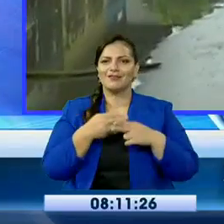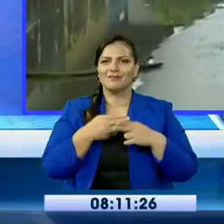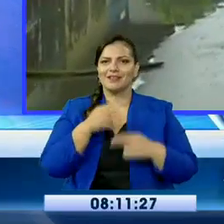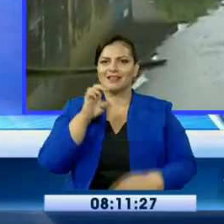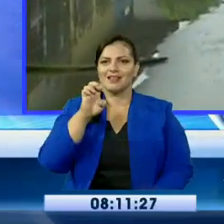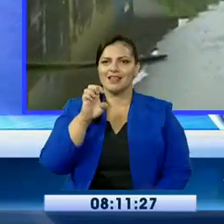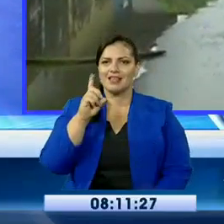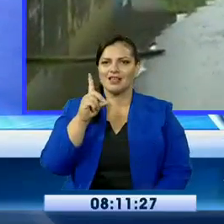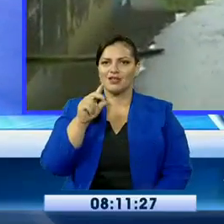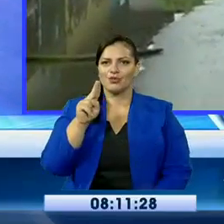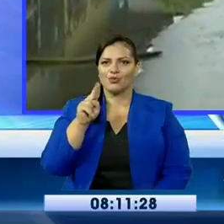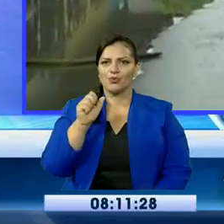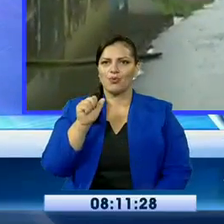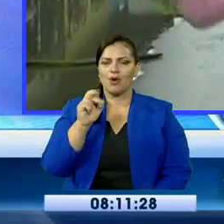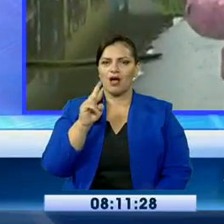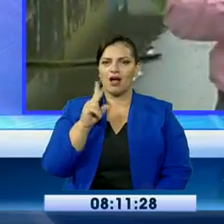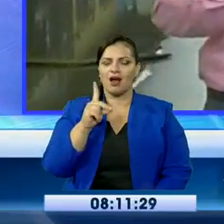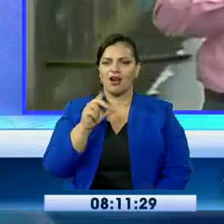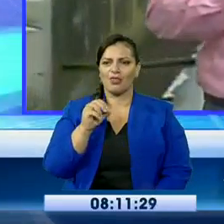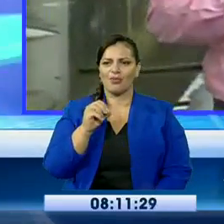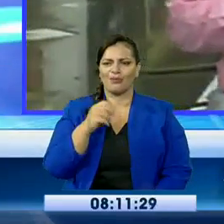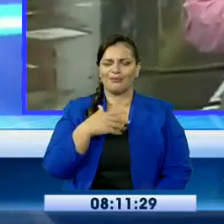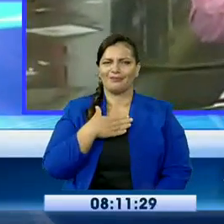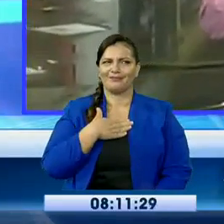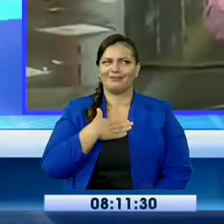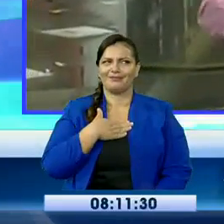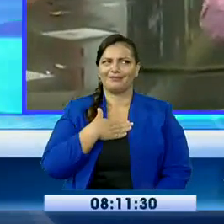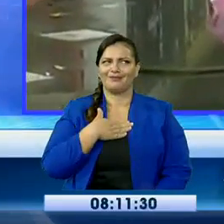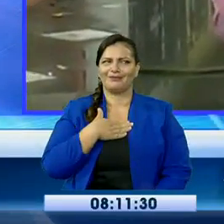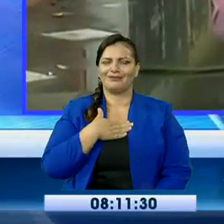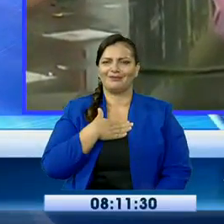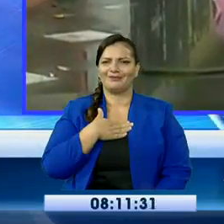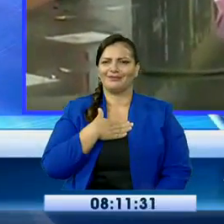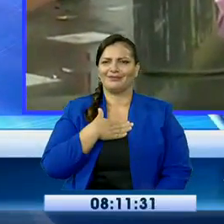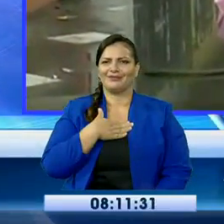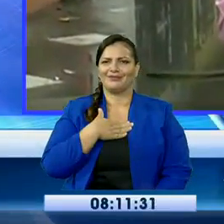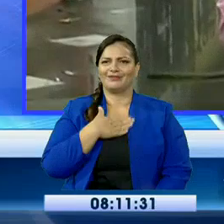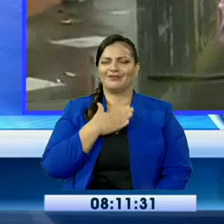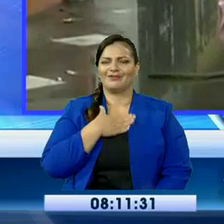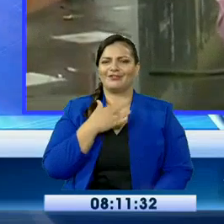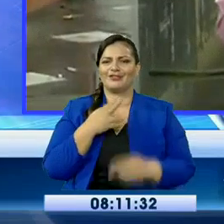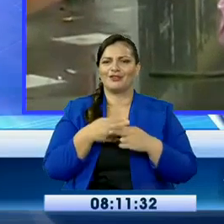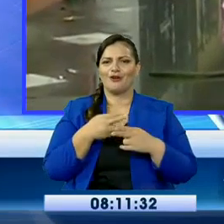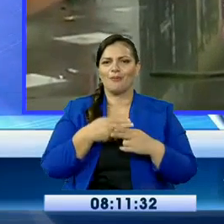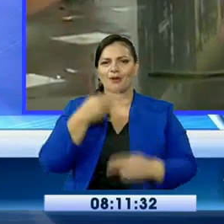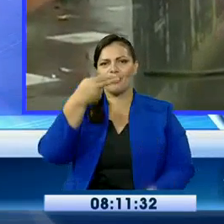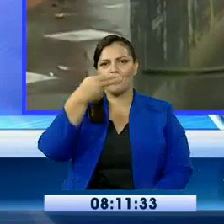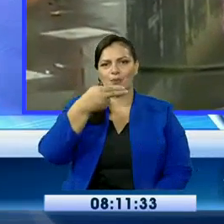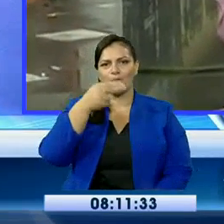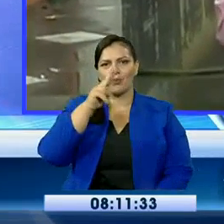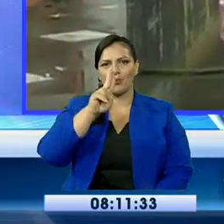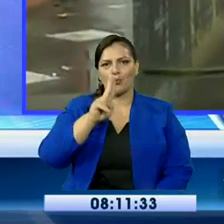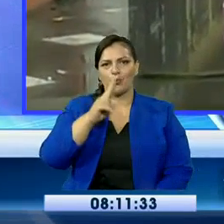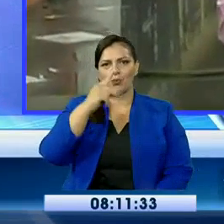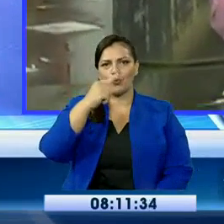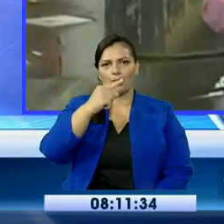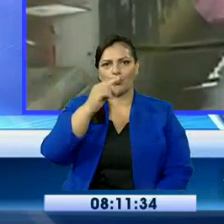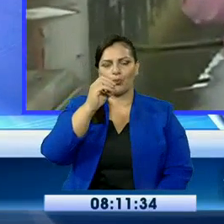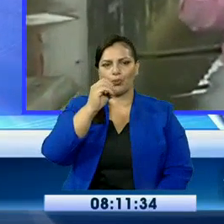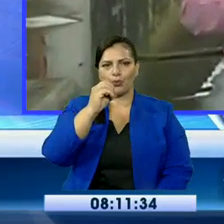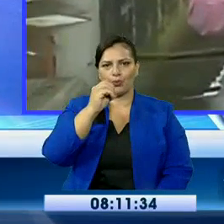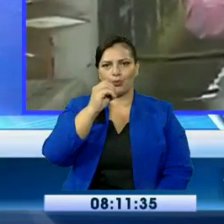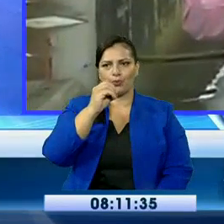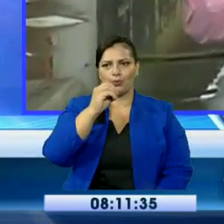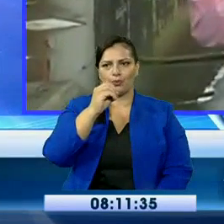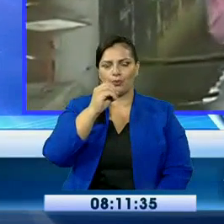que sea lo conocido, conoce bien. Que sea conocido exactamente por los demás. Todo el mundo me dice Hugo, pero la señora me dice Eduardo, de